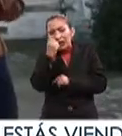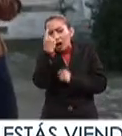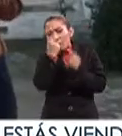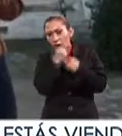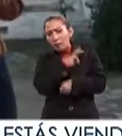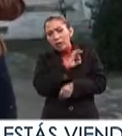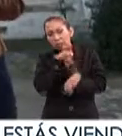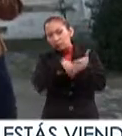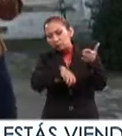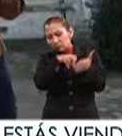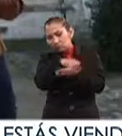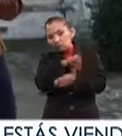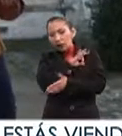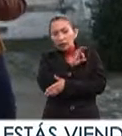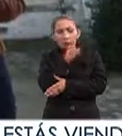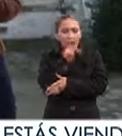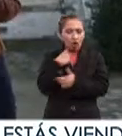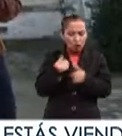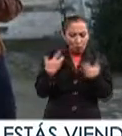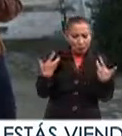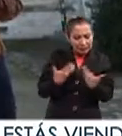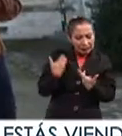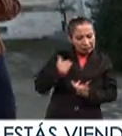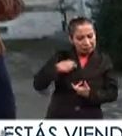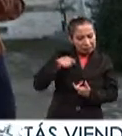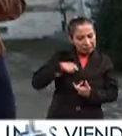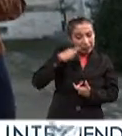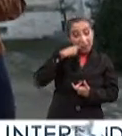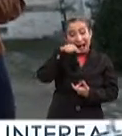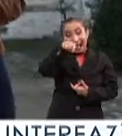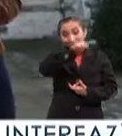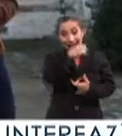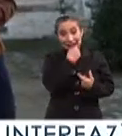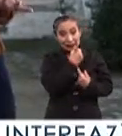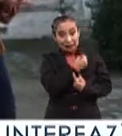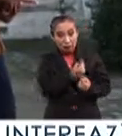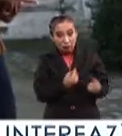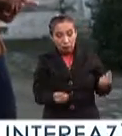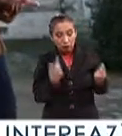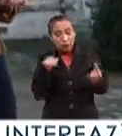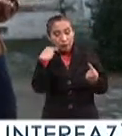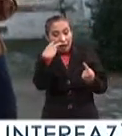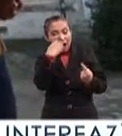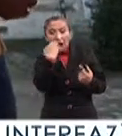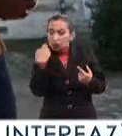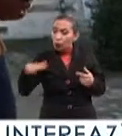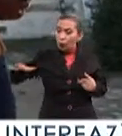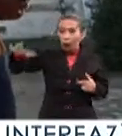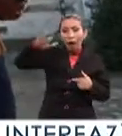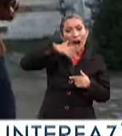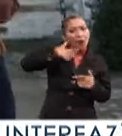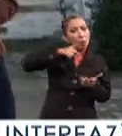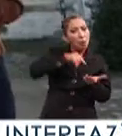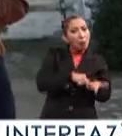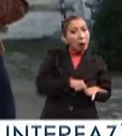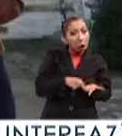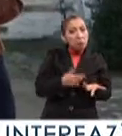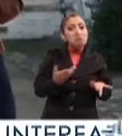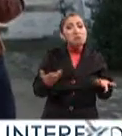que yo puedo mejorar, que puedo hacer mejor, para que los niños vean la escuela como un